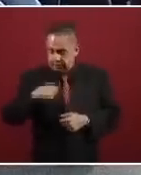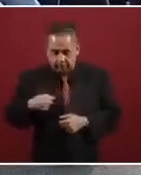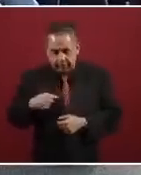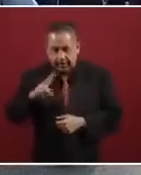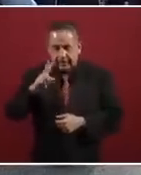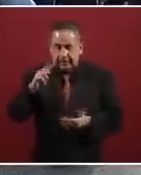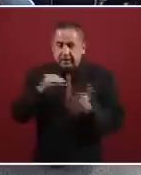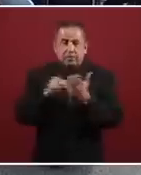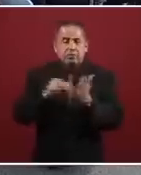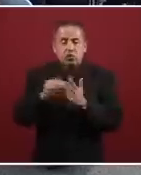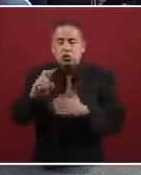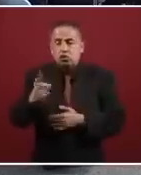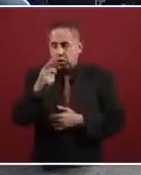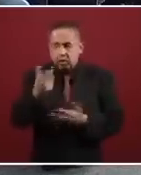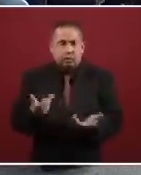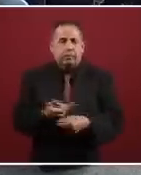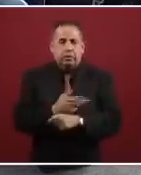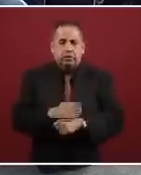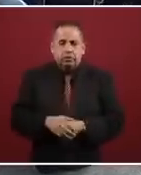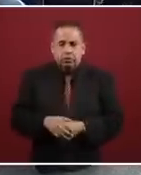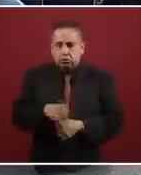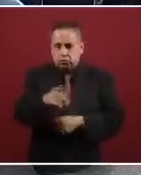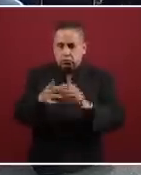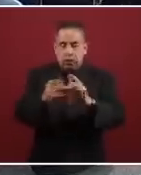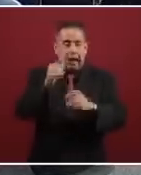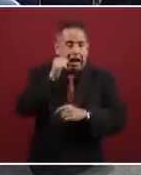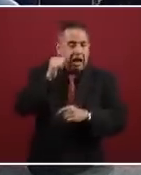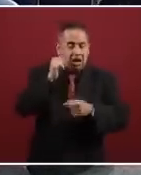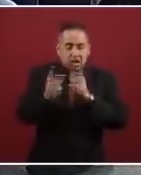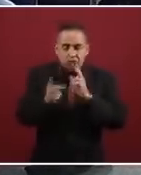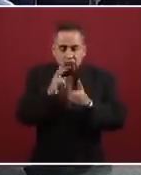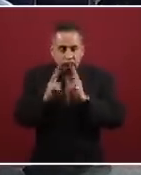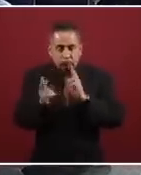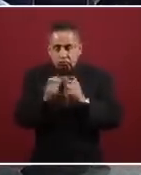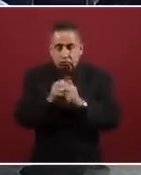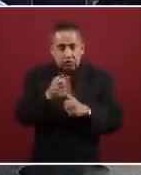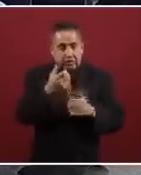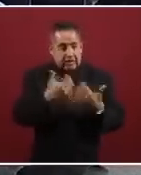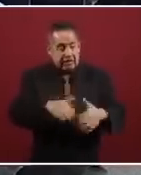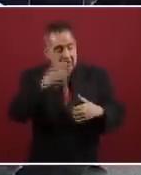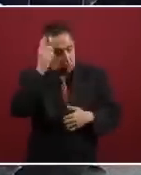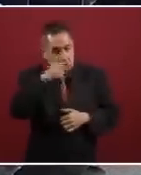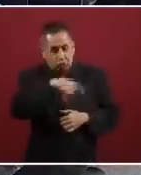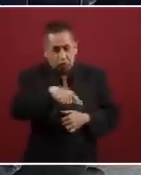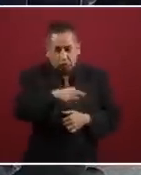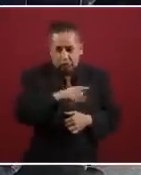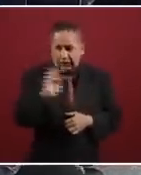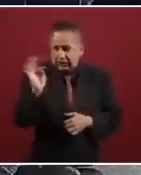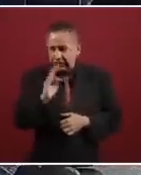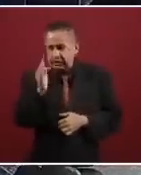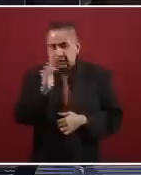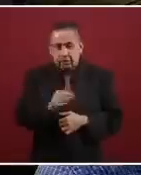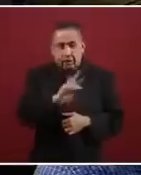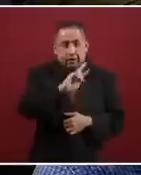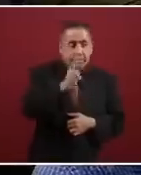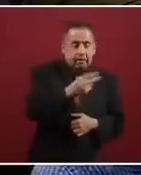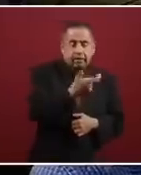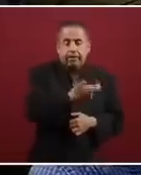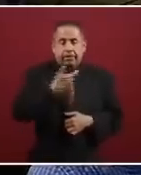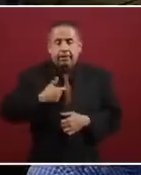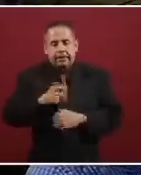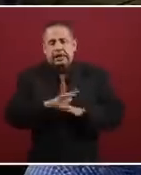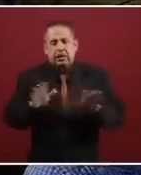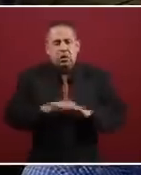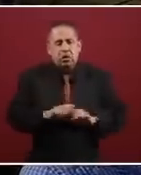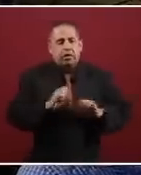En estas negociaciones que usted aceptó ayer con los empresarios, ¿estaría abierta la posibilidad de que ya no devuelvan este dinero que